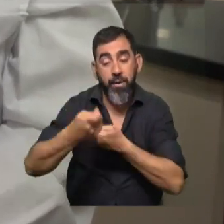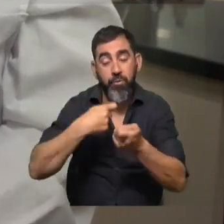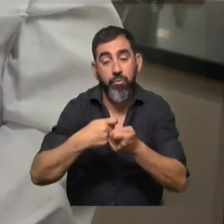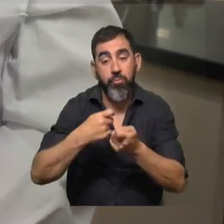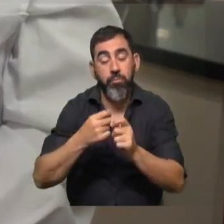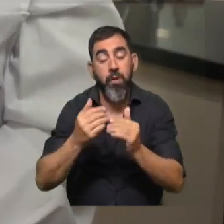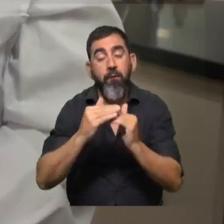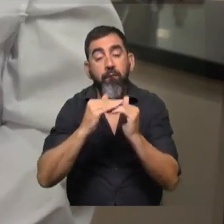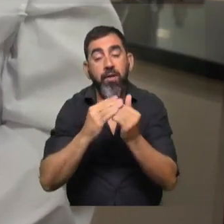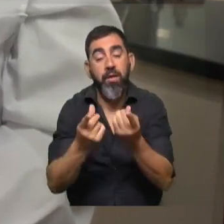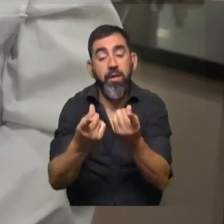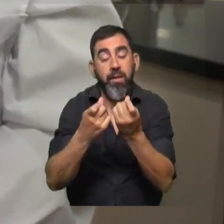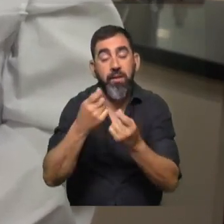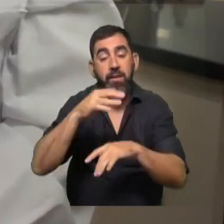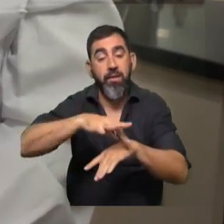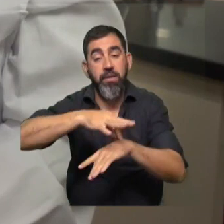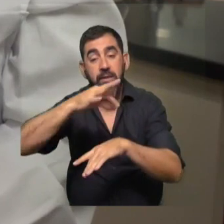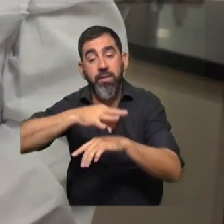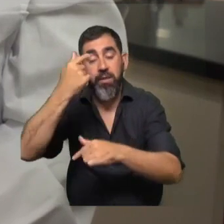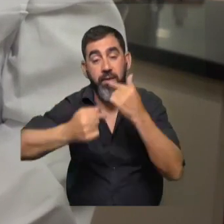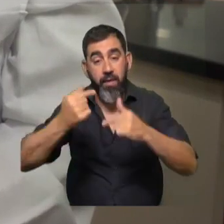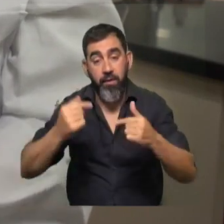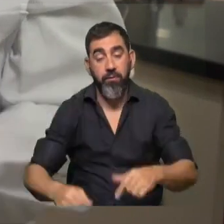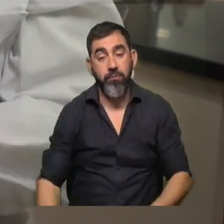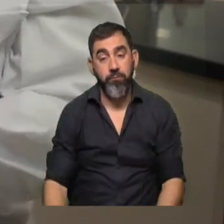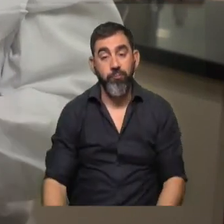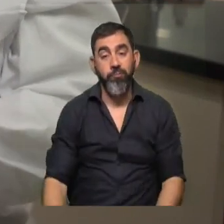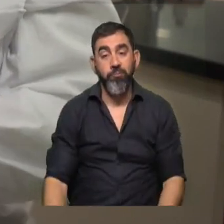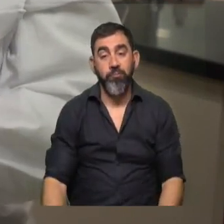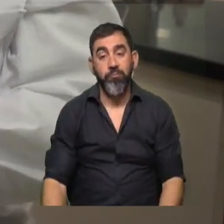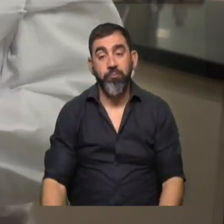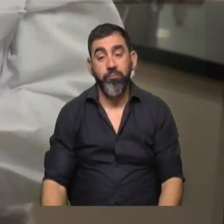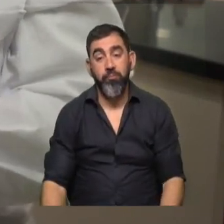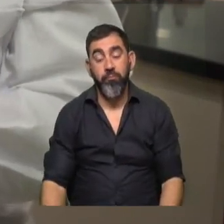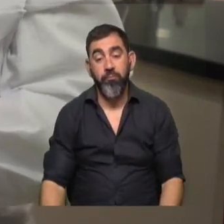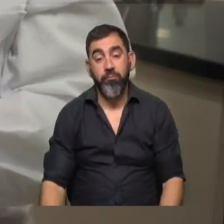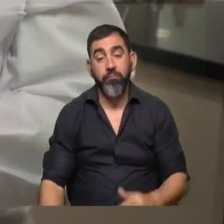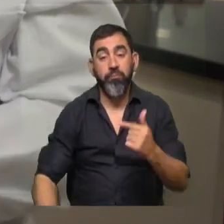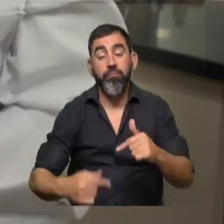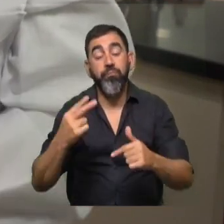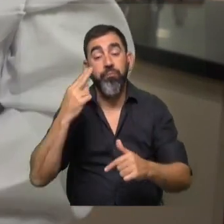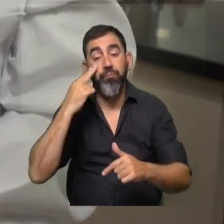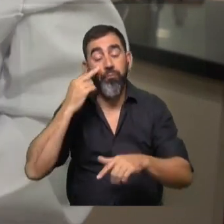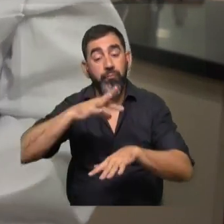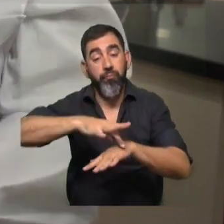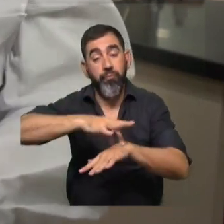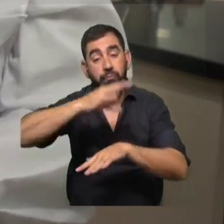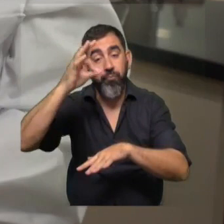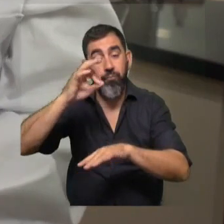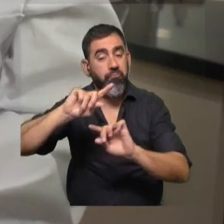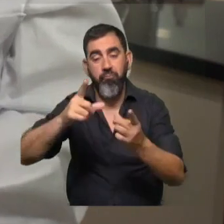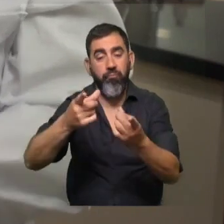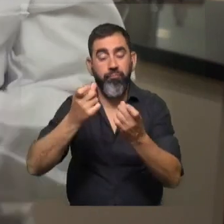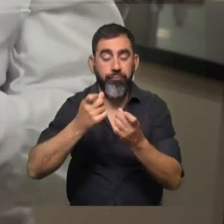las necesidades de distintos tipos de piel y como cubrir distintos problemas que puede tener la piel, sin necesidad